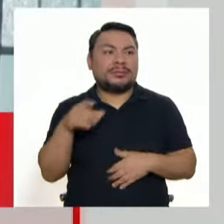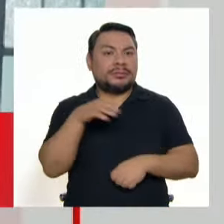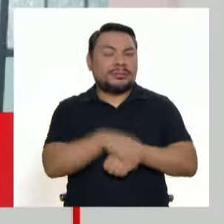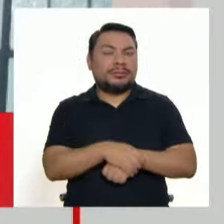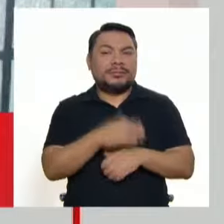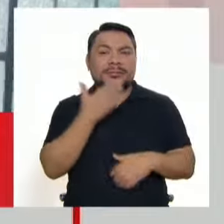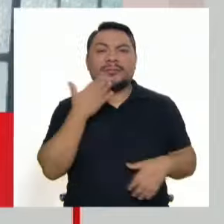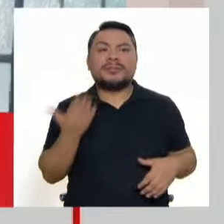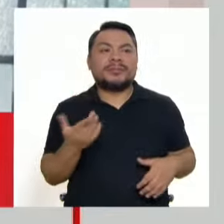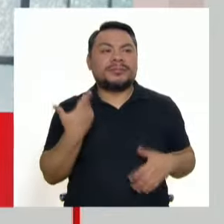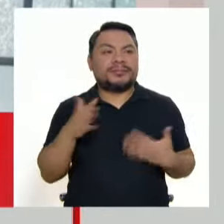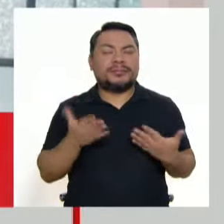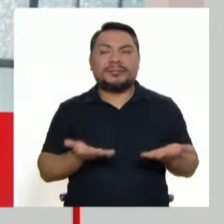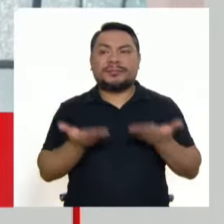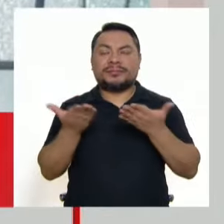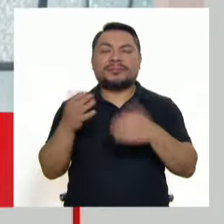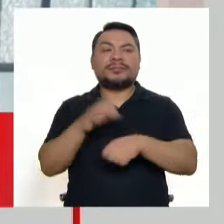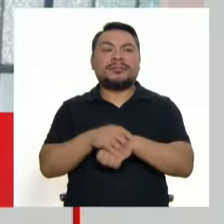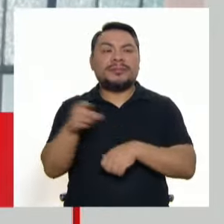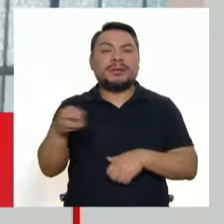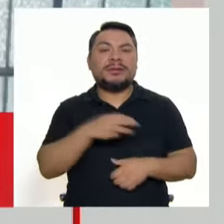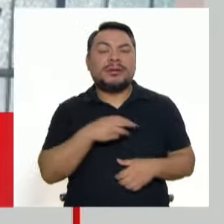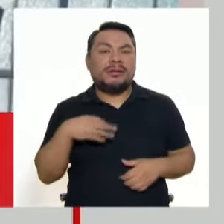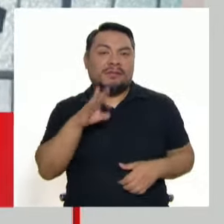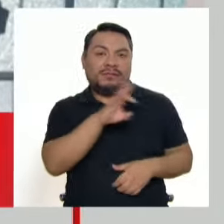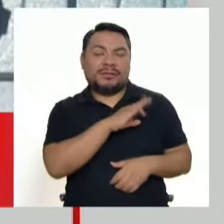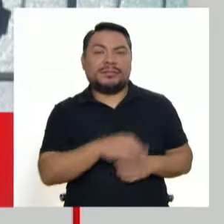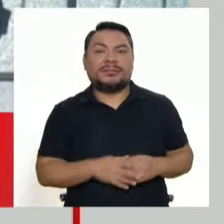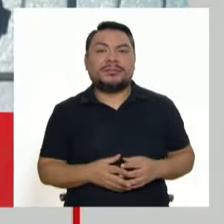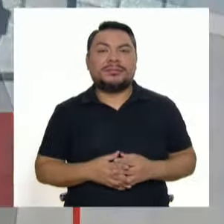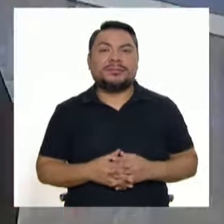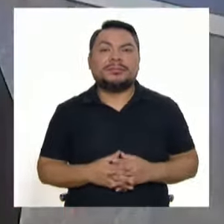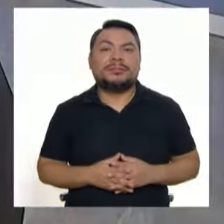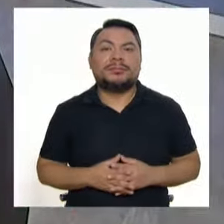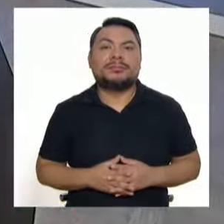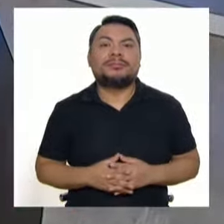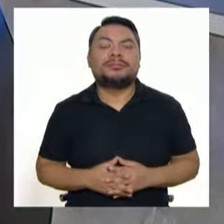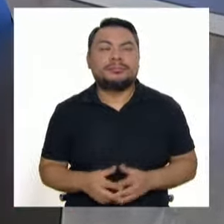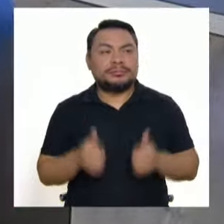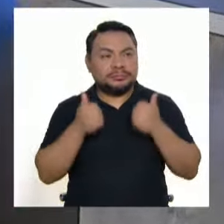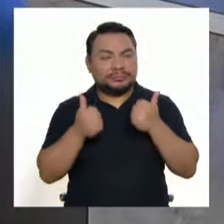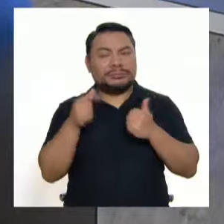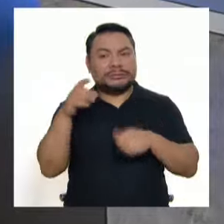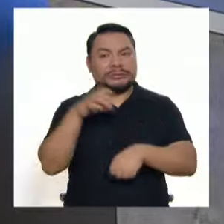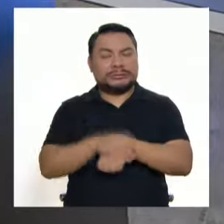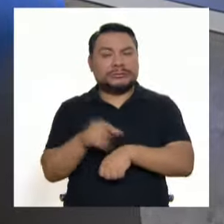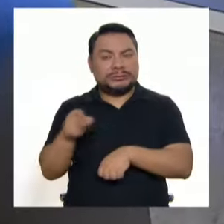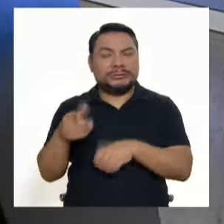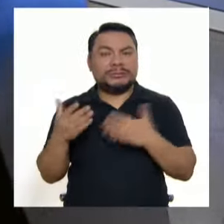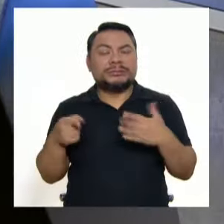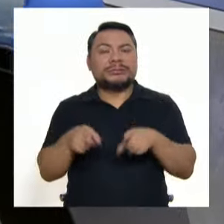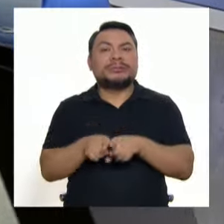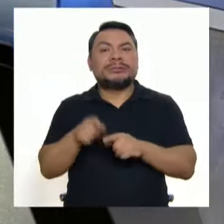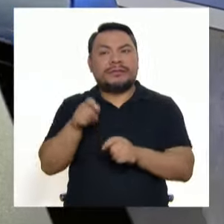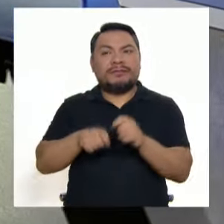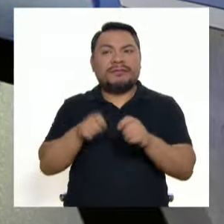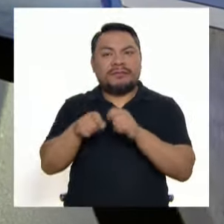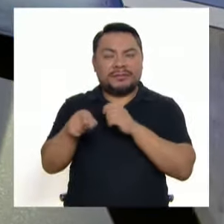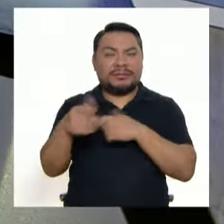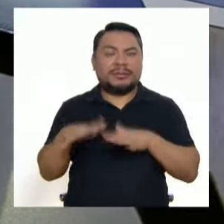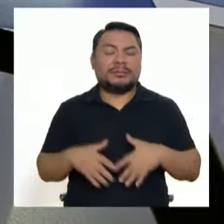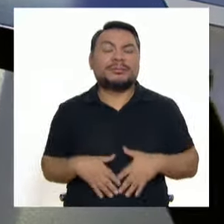detenidos fueron puestos a disposición del Ministerio Público. Bueno, por estas capturas, estos presuntos